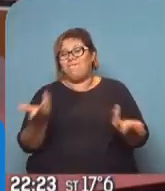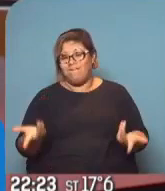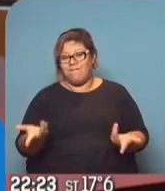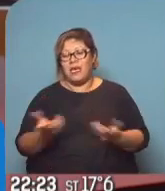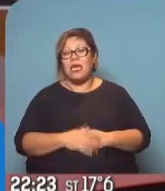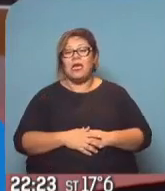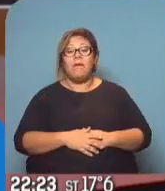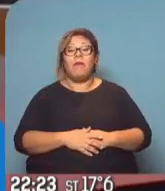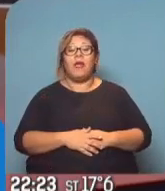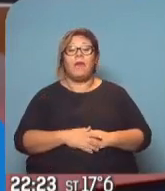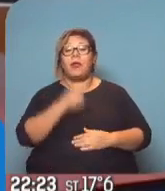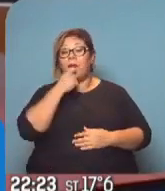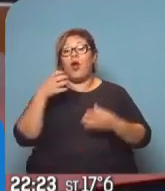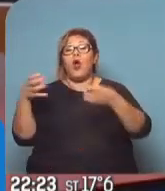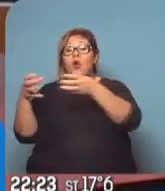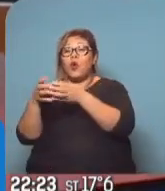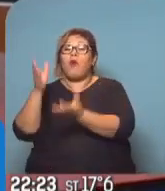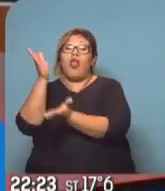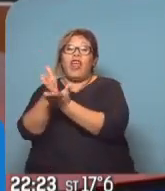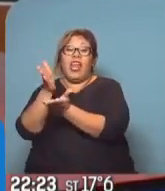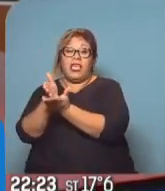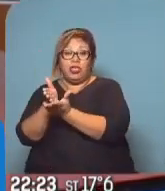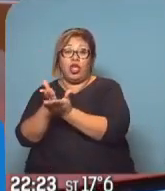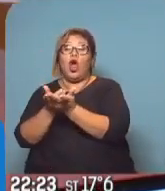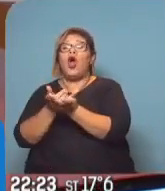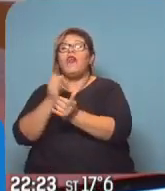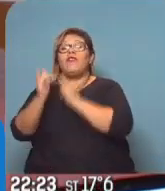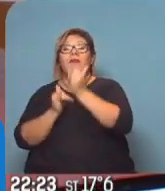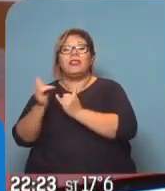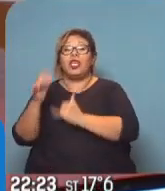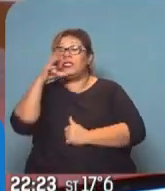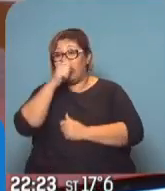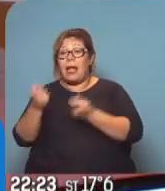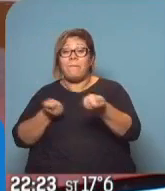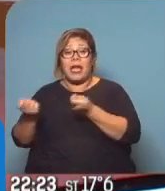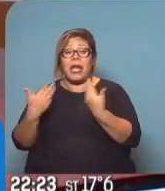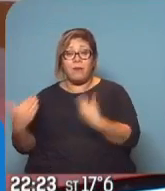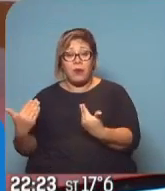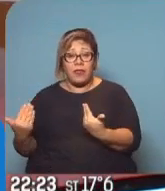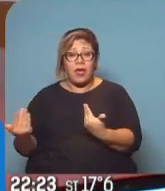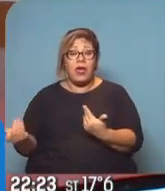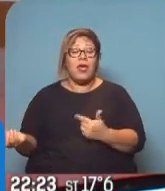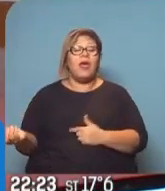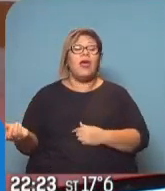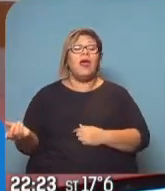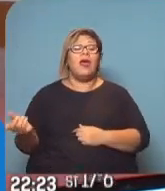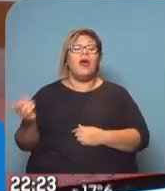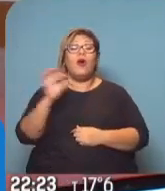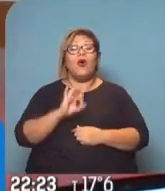a que cierto grupo de gente tenga derecho a manejar información confidencial o si